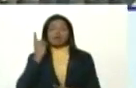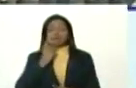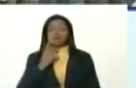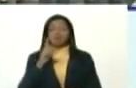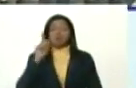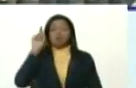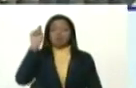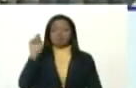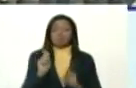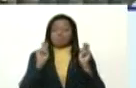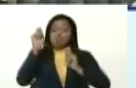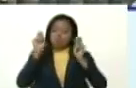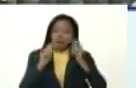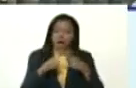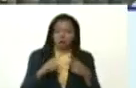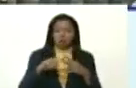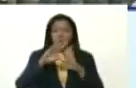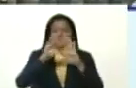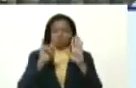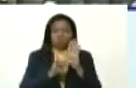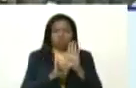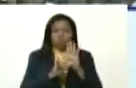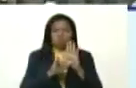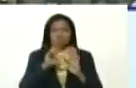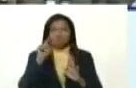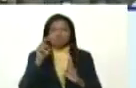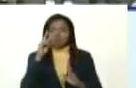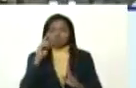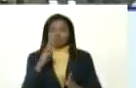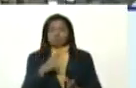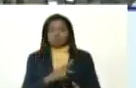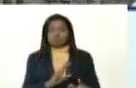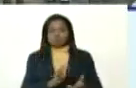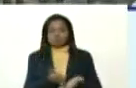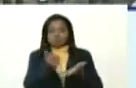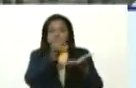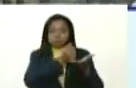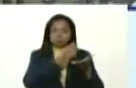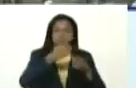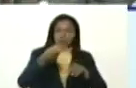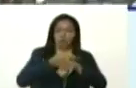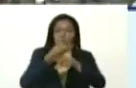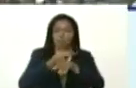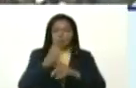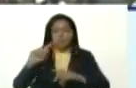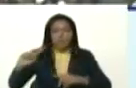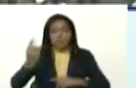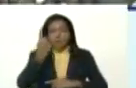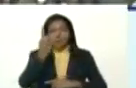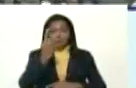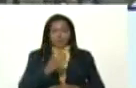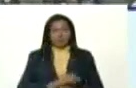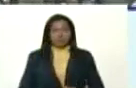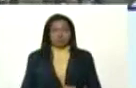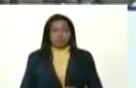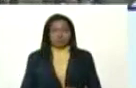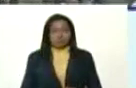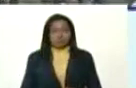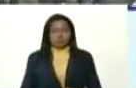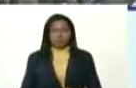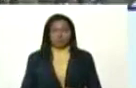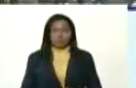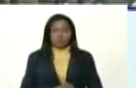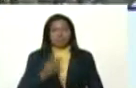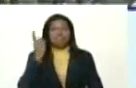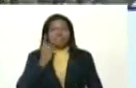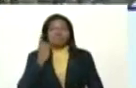pueblo, constituyente, pero nunca había ocupado un cargo de gobierno. Por primera vez, Darío ocupa